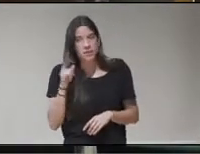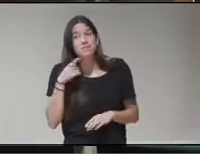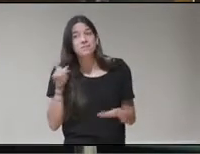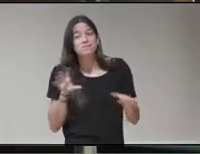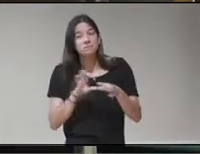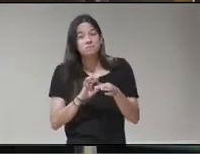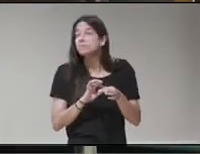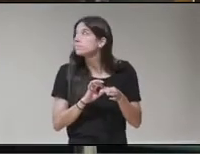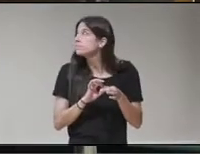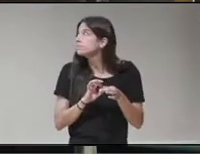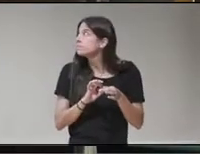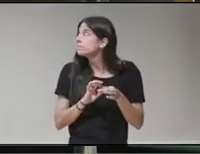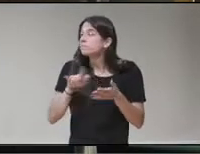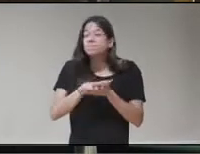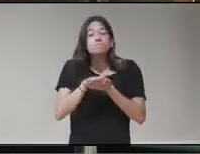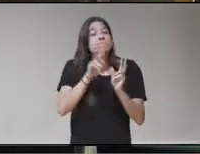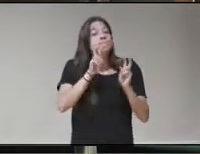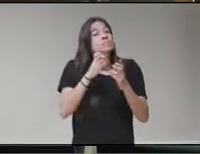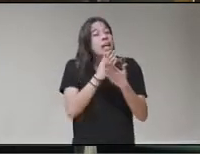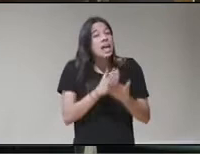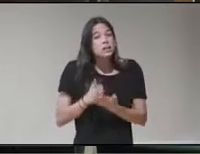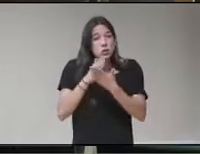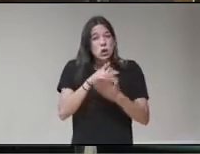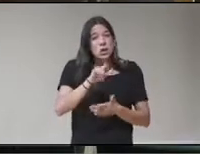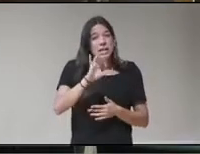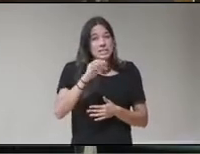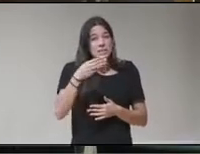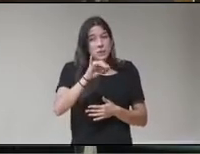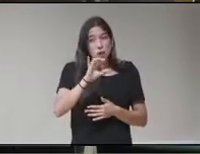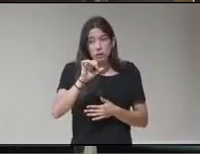a un estudio de disbiosis